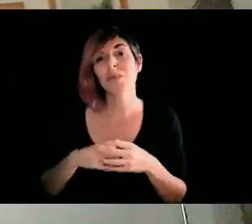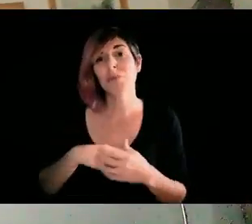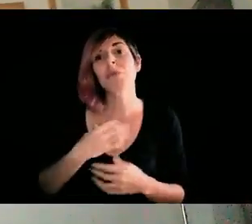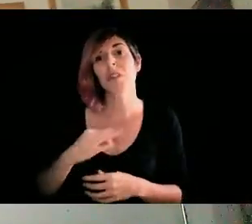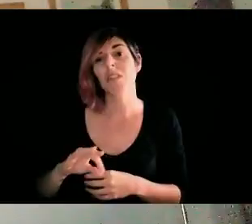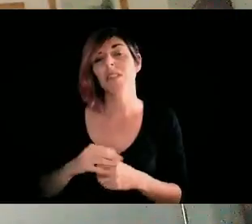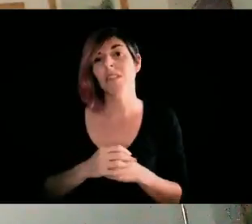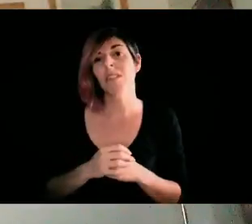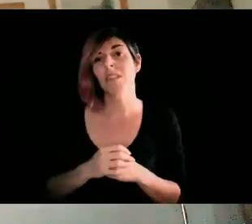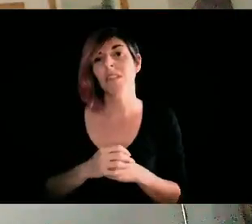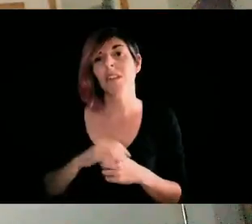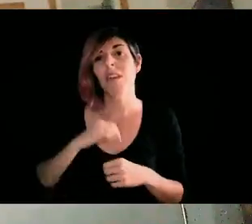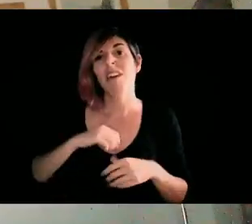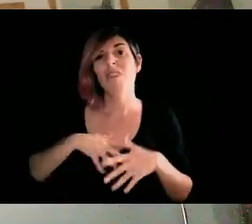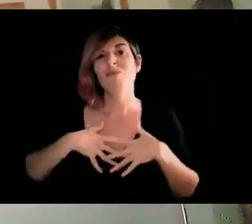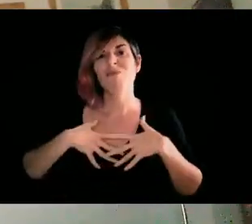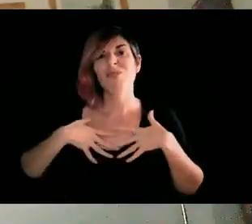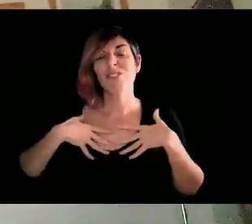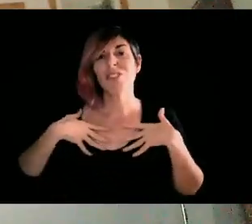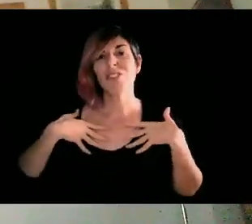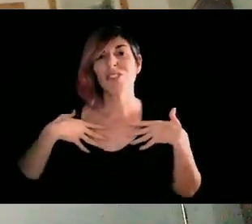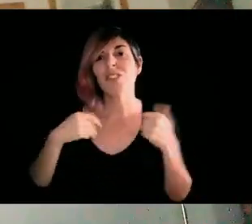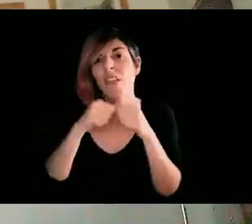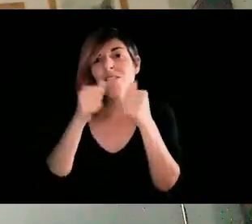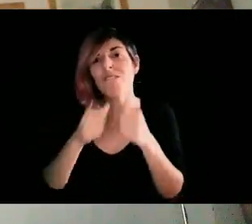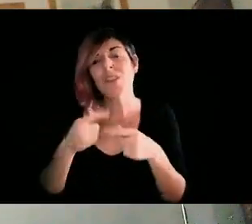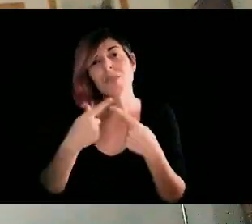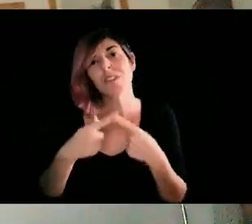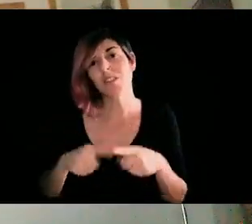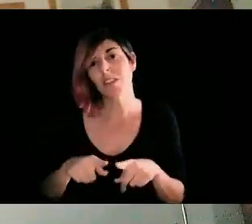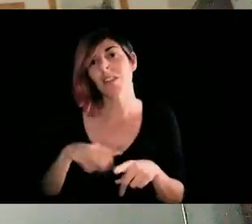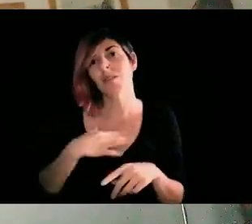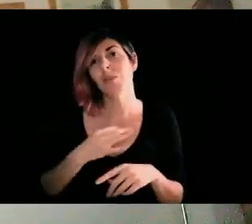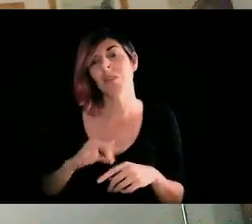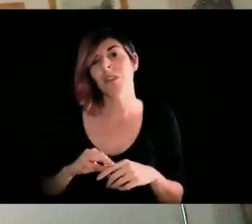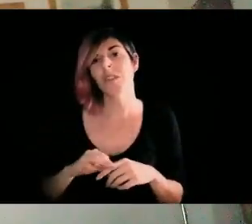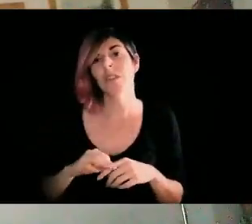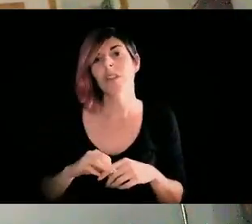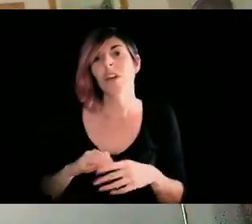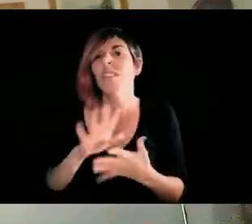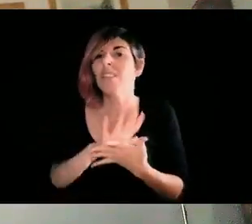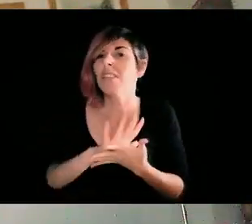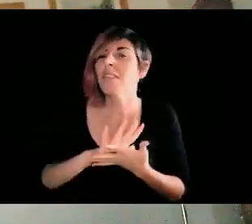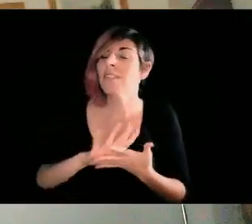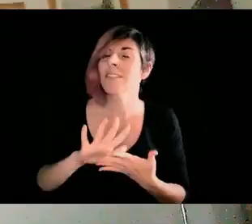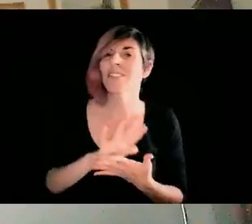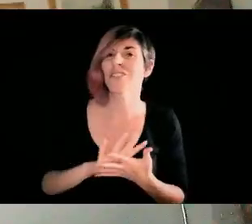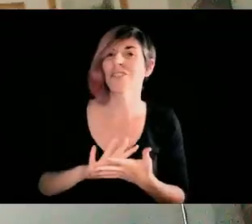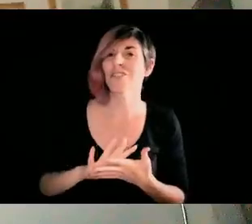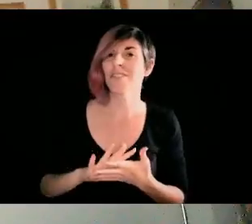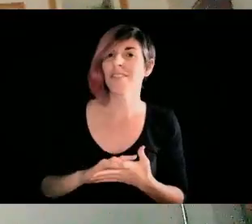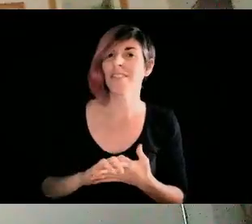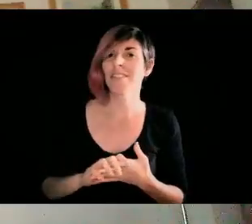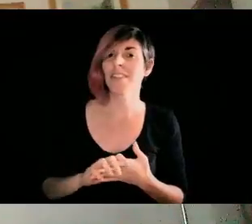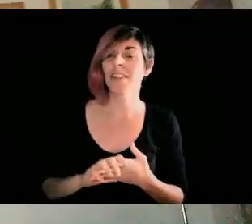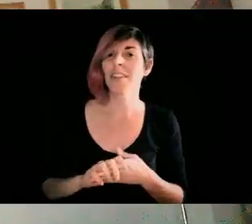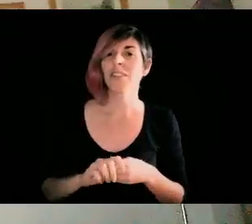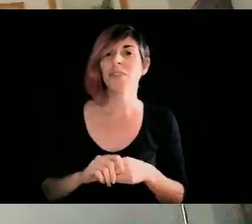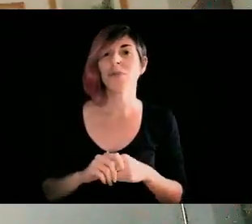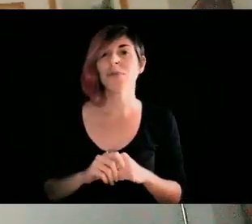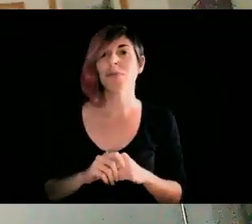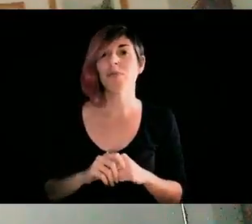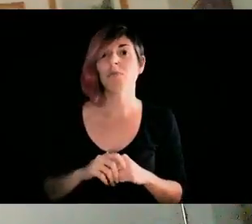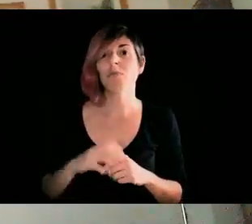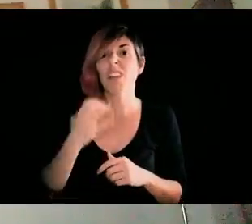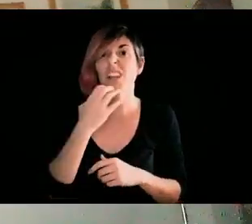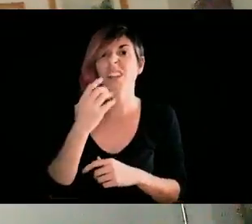se puede vivir las emociones de otra manera, con más ligereza. Y comprueba